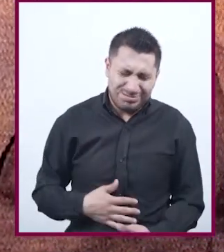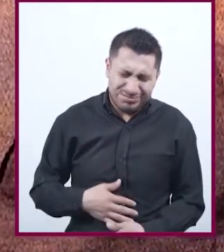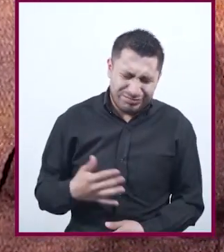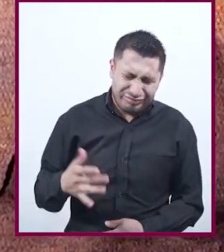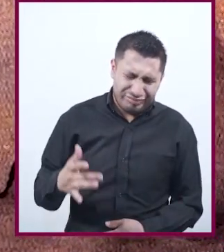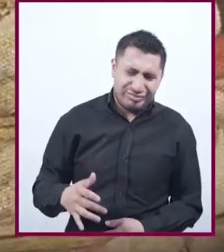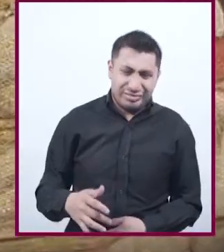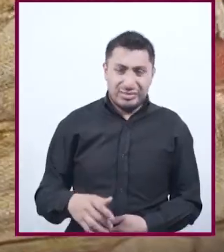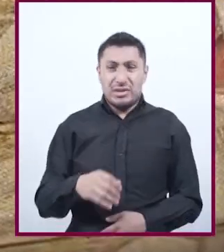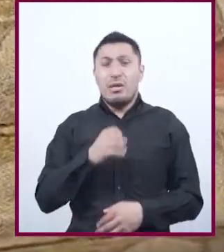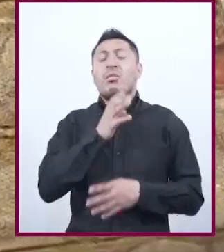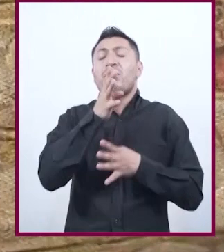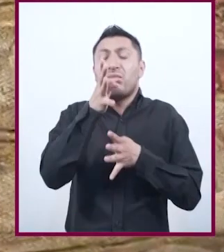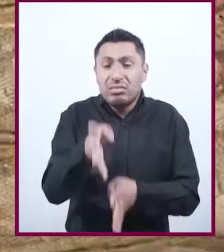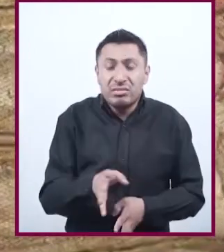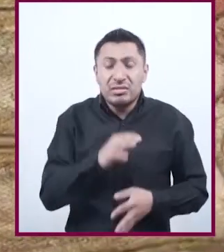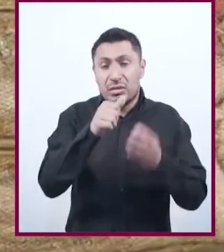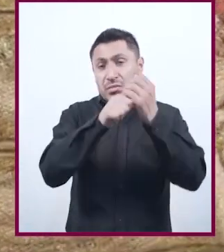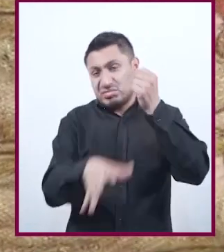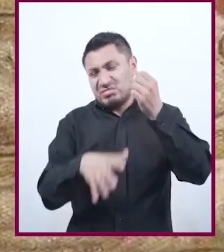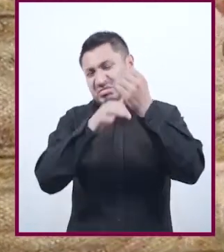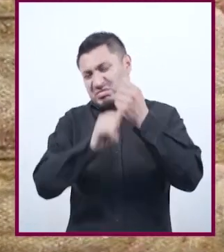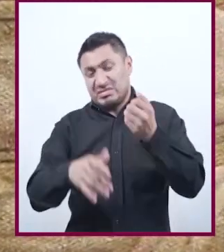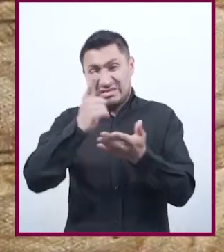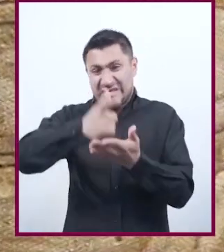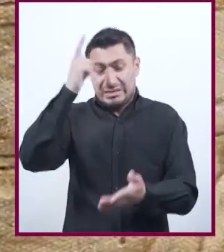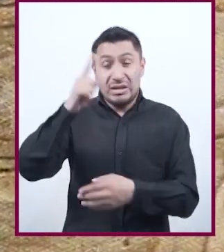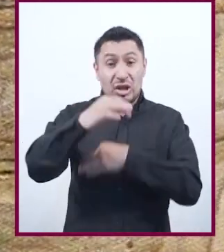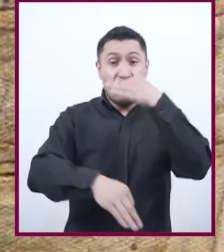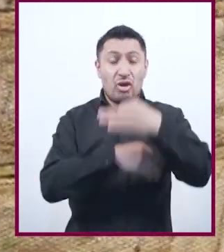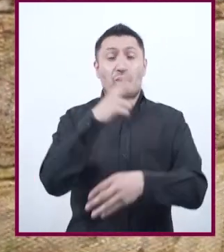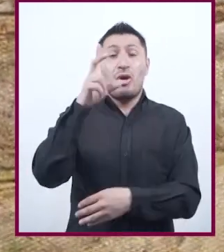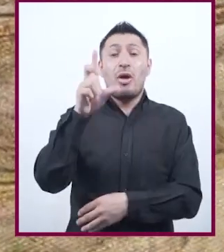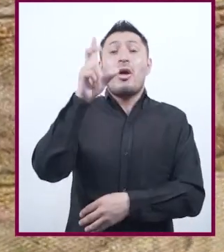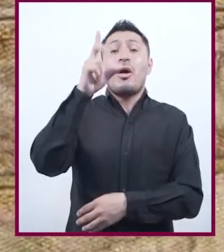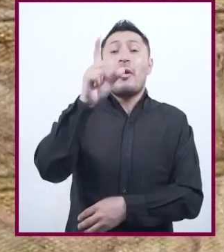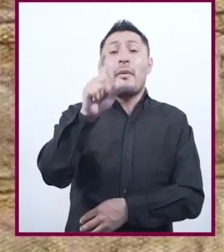y diarreas severas. Todo en menos de 24 horas.